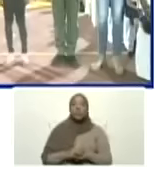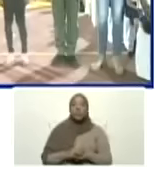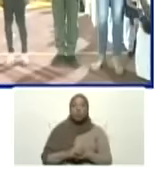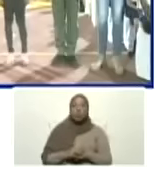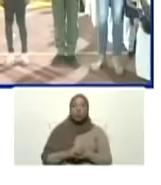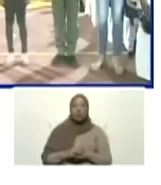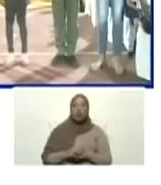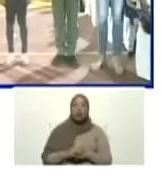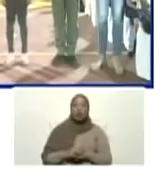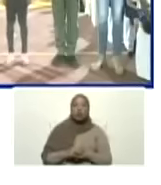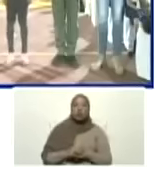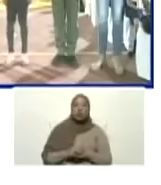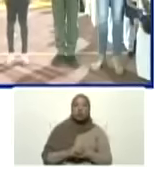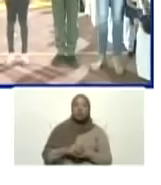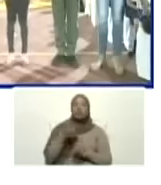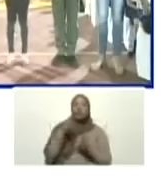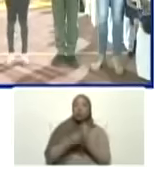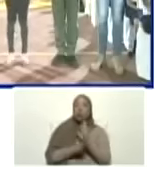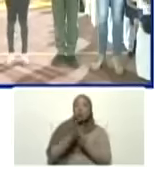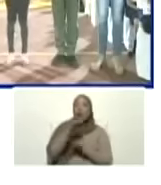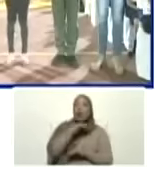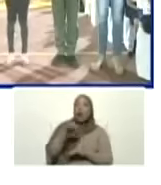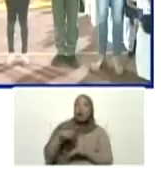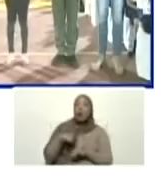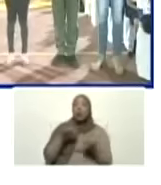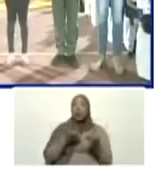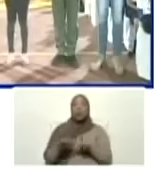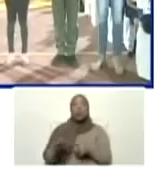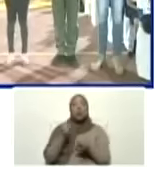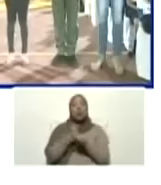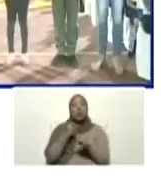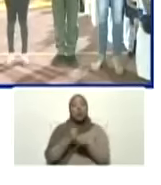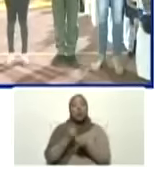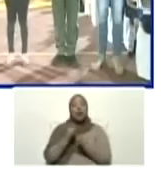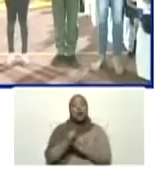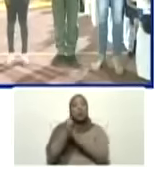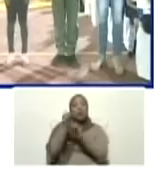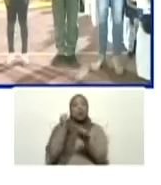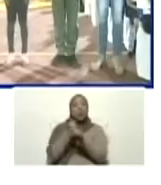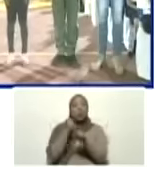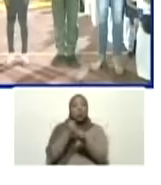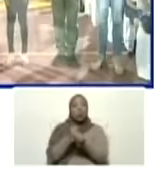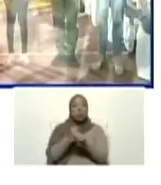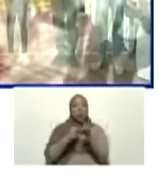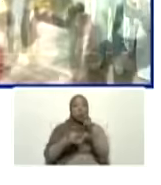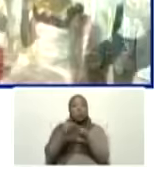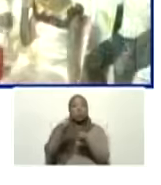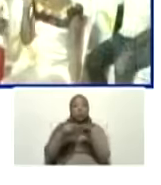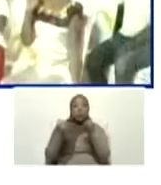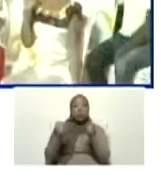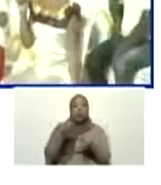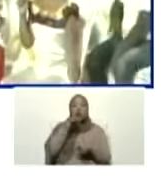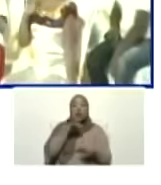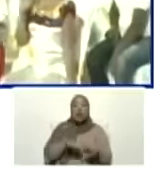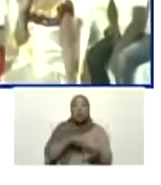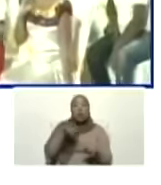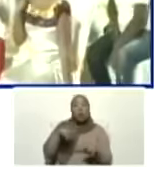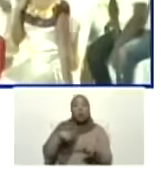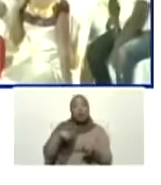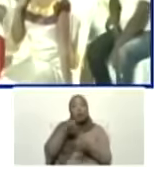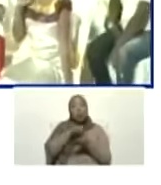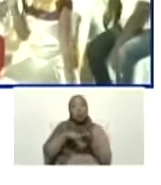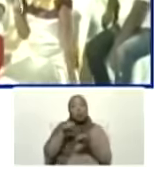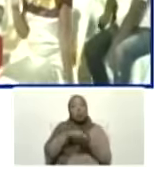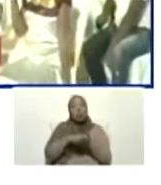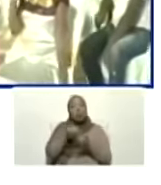Tengan la seguridad absoluta que este tiempo heroico que hemos construido, esta historia que hemos escrito